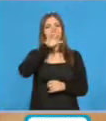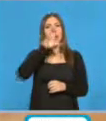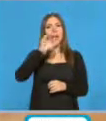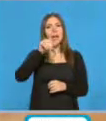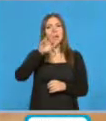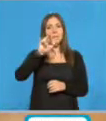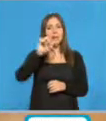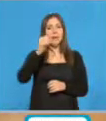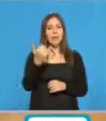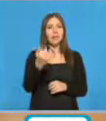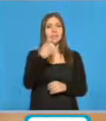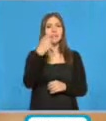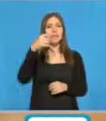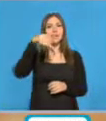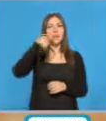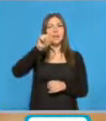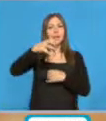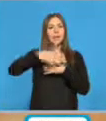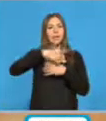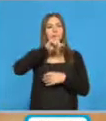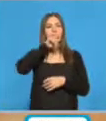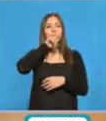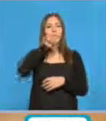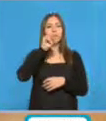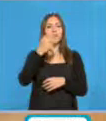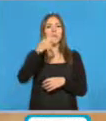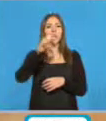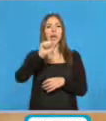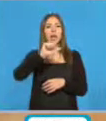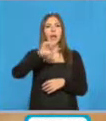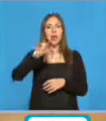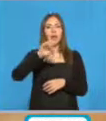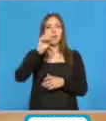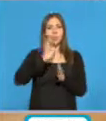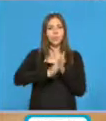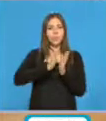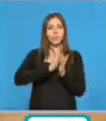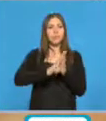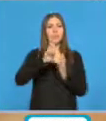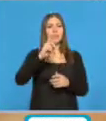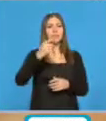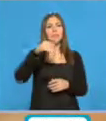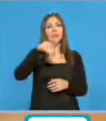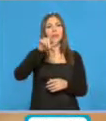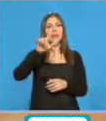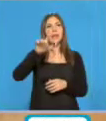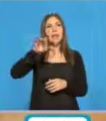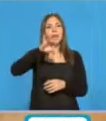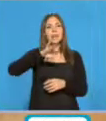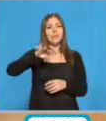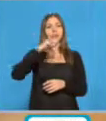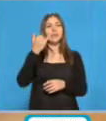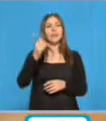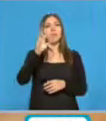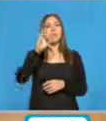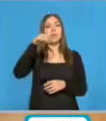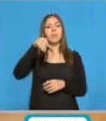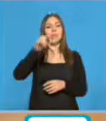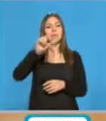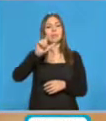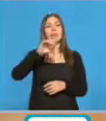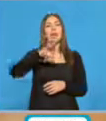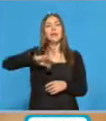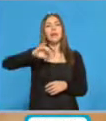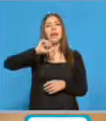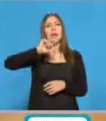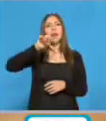de cambray, 100 mililitros de caldo de pollo, 30 gramos de ajo laminado, 30 mililitros de aceite y 40